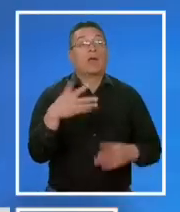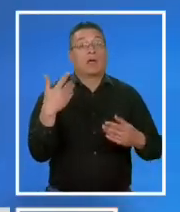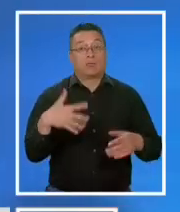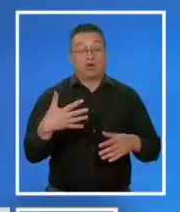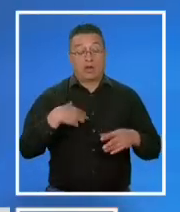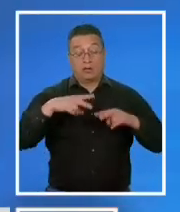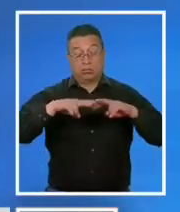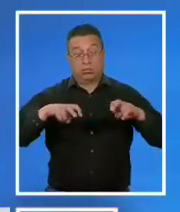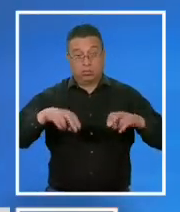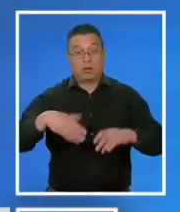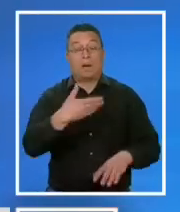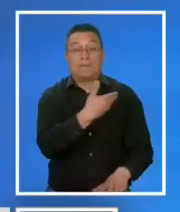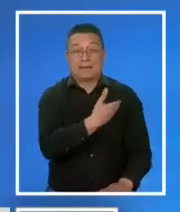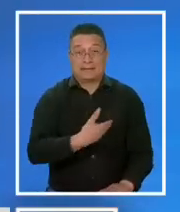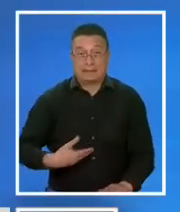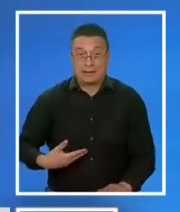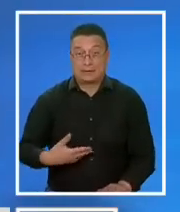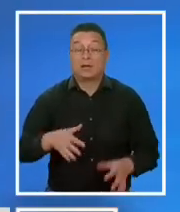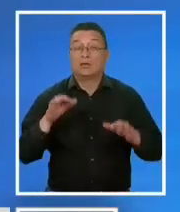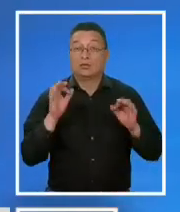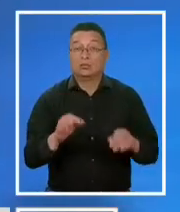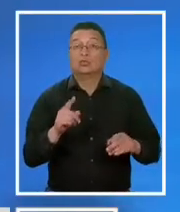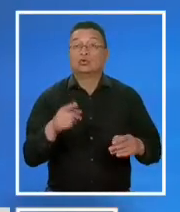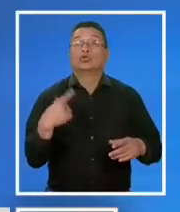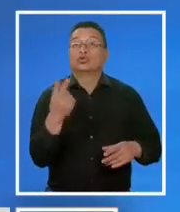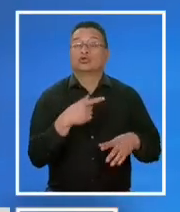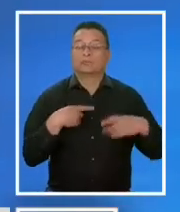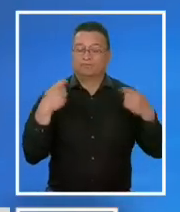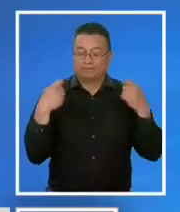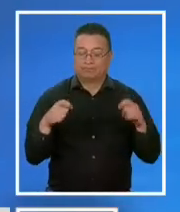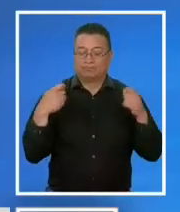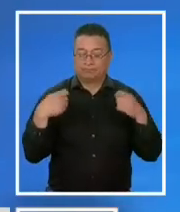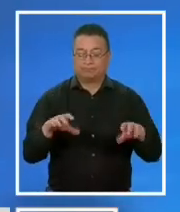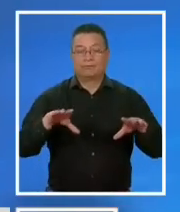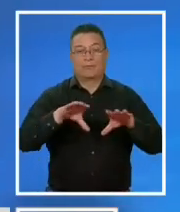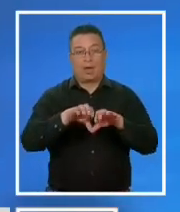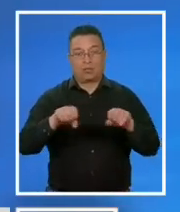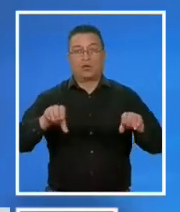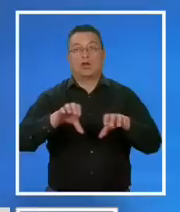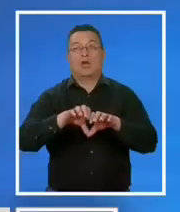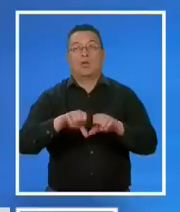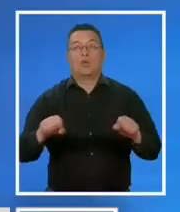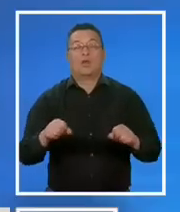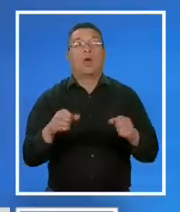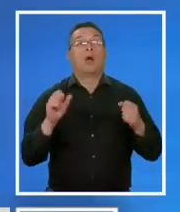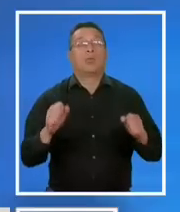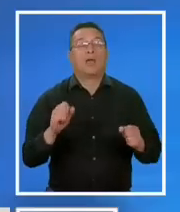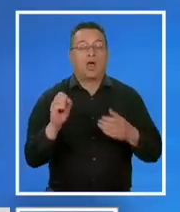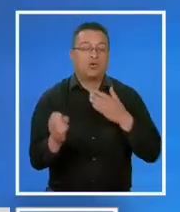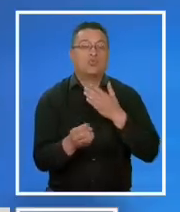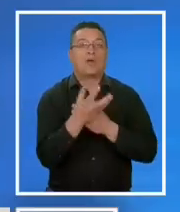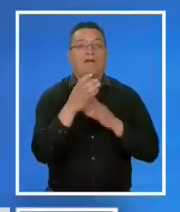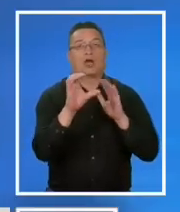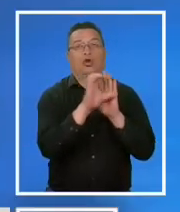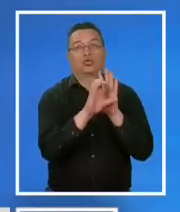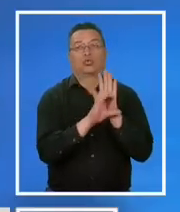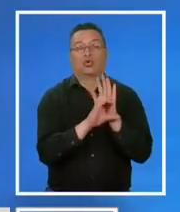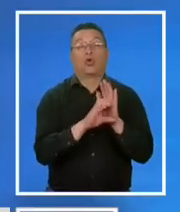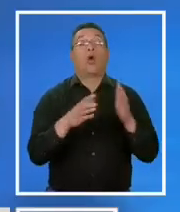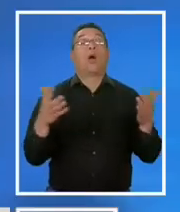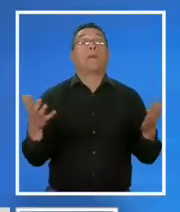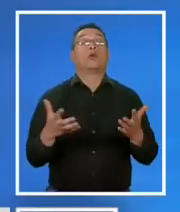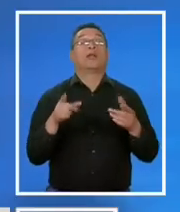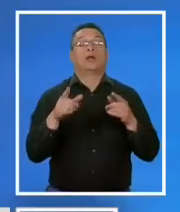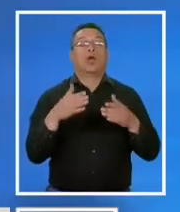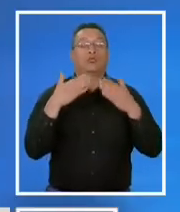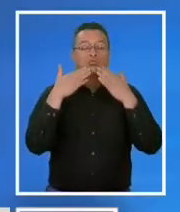que hace el presidente en este momento precisamente donde estamos tratando de llegar a este consenso por tener una nueva constitución porque esto